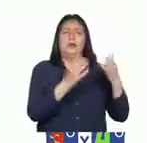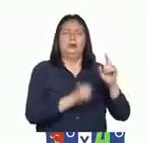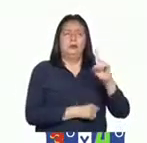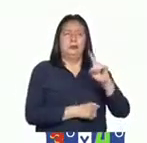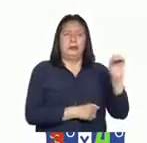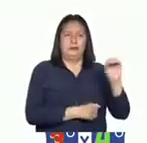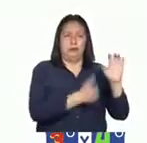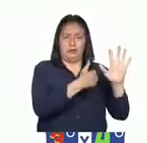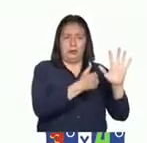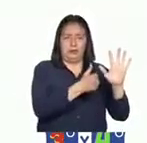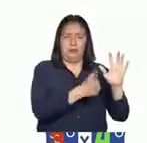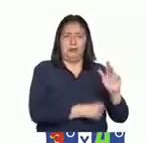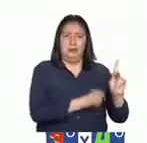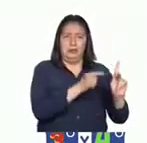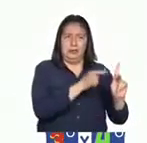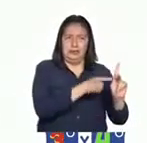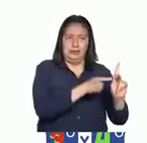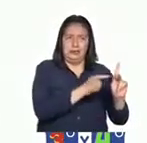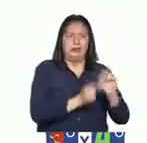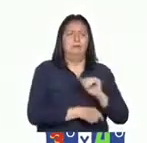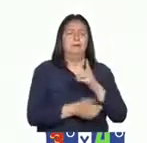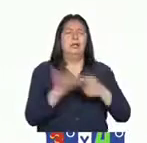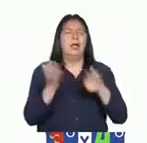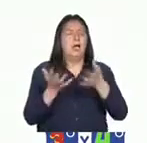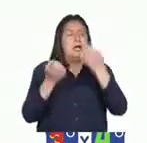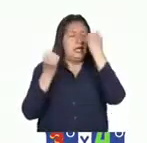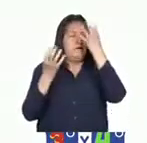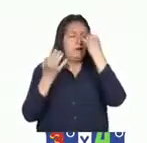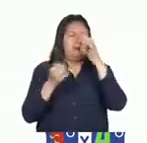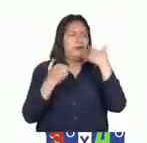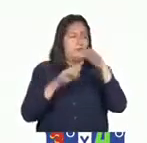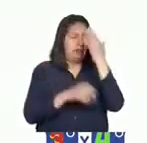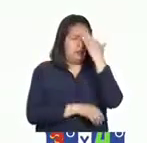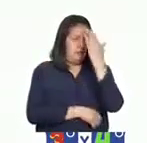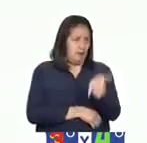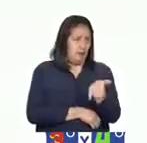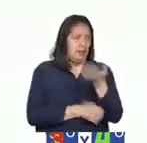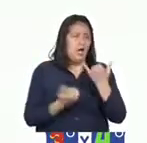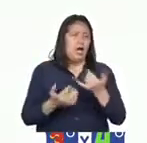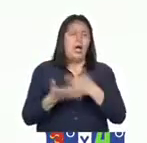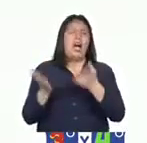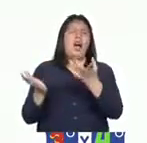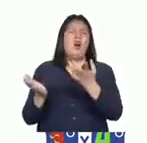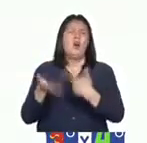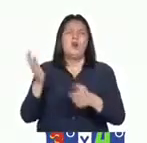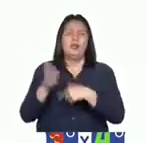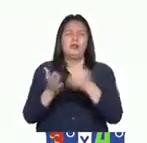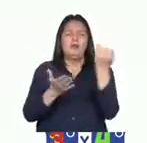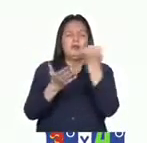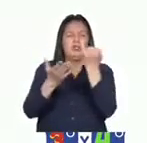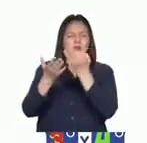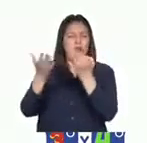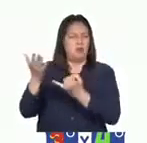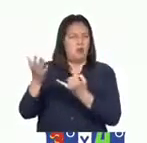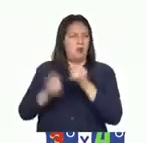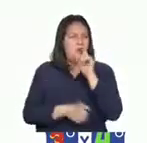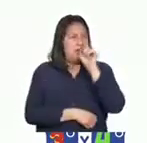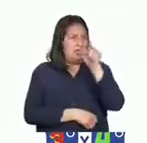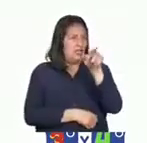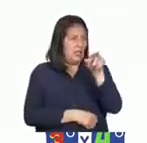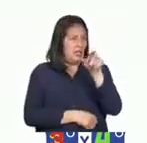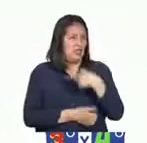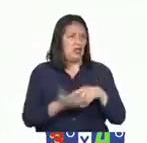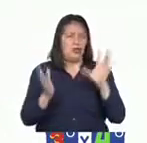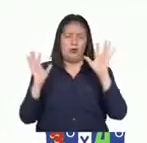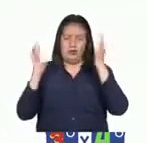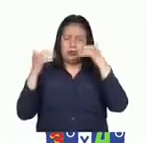106 ponchos. Ahora que tenemos esta información, vamos a realizar un gráfico y anotar allí